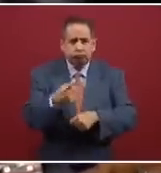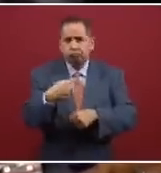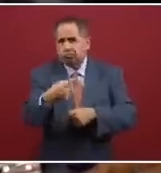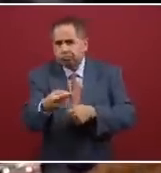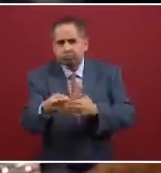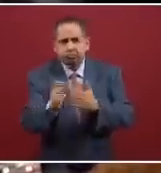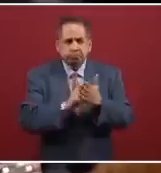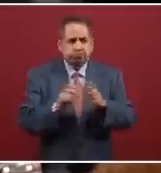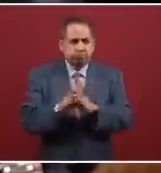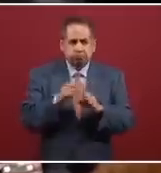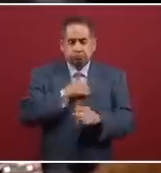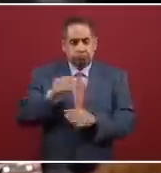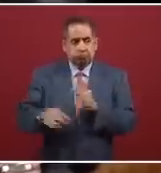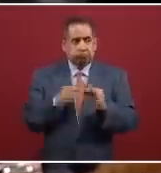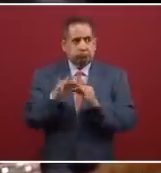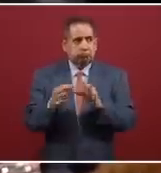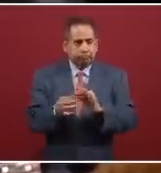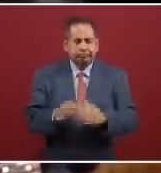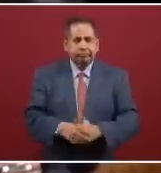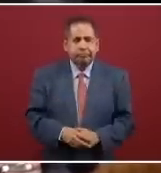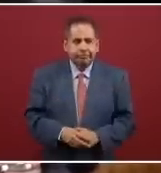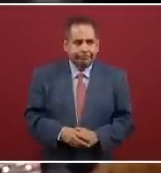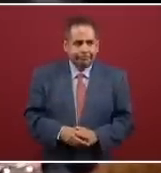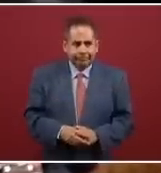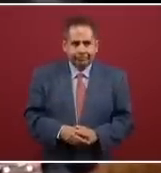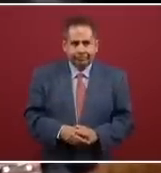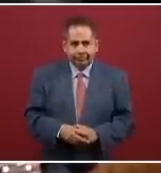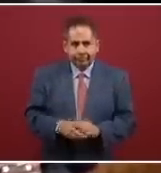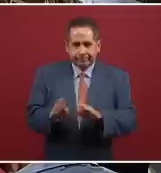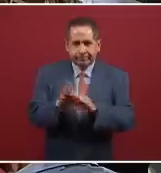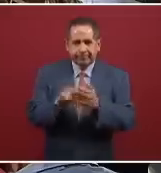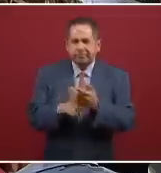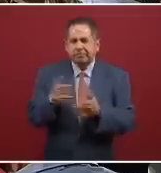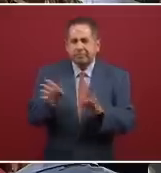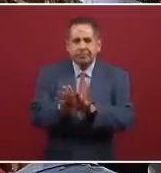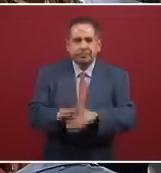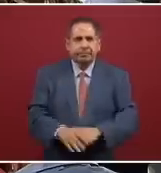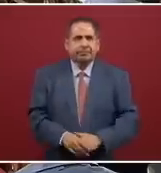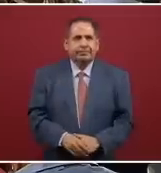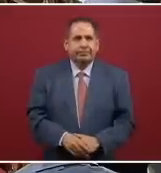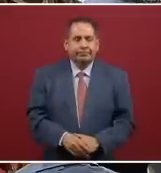y poder cumplir con el propósito que se establece en este acuerdo